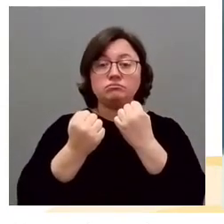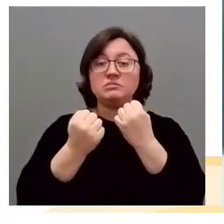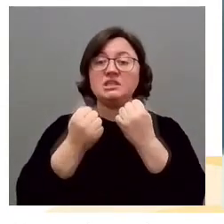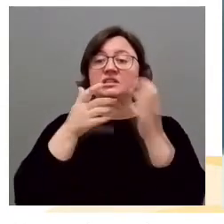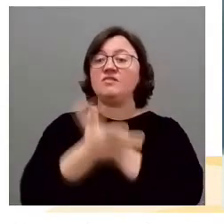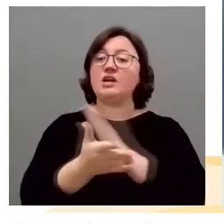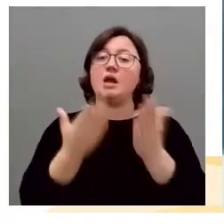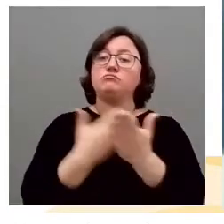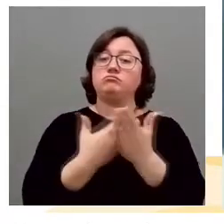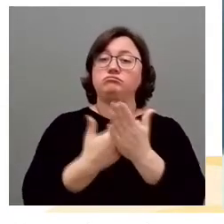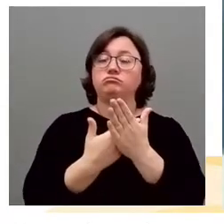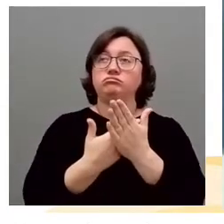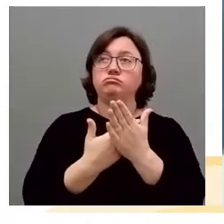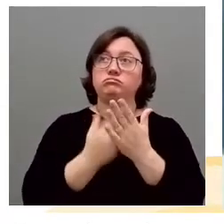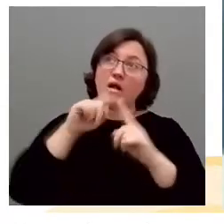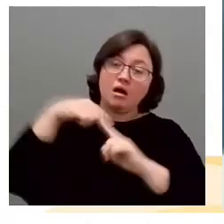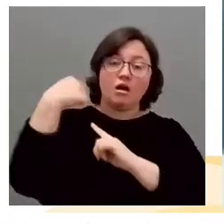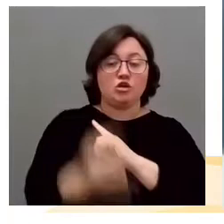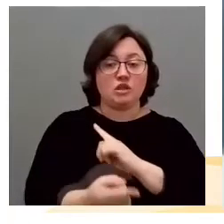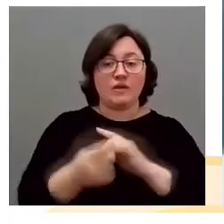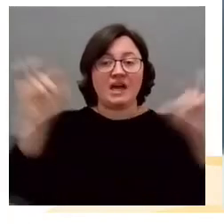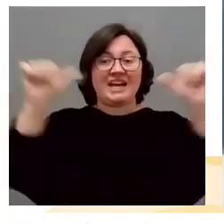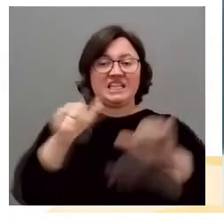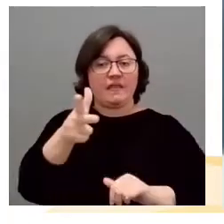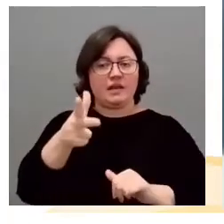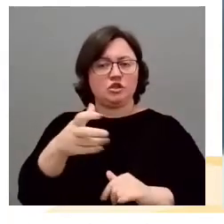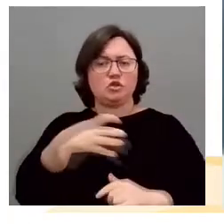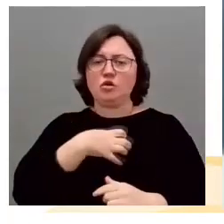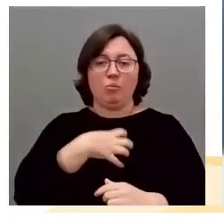no puede causar una crisis de derechos.